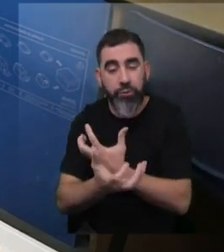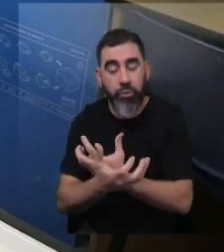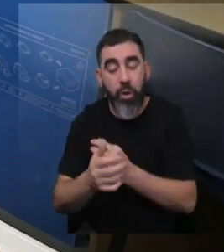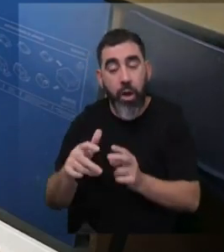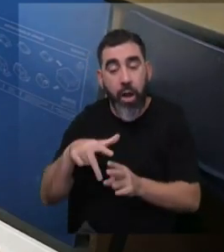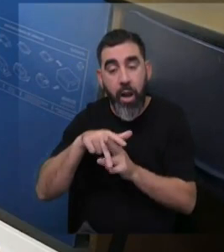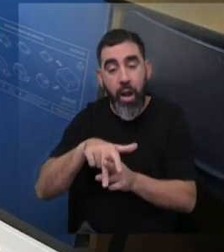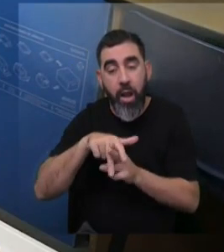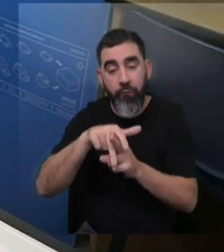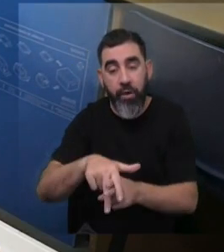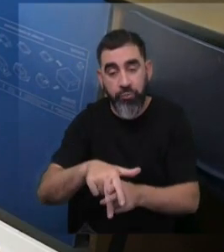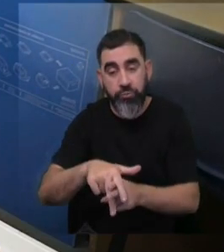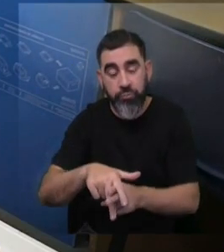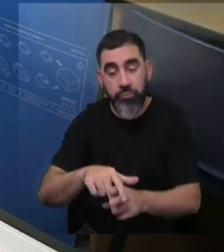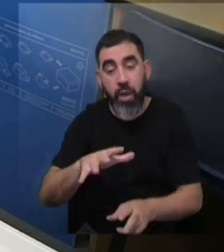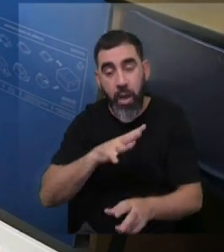caballo que